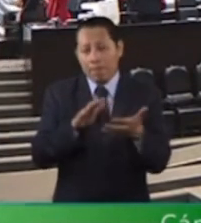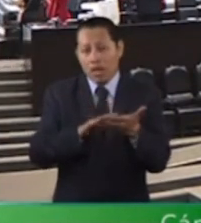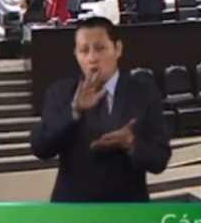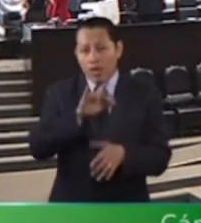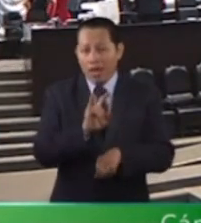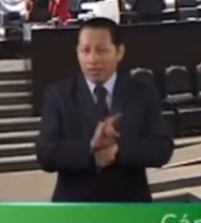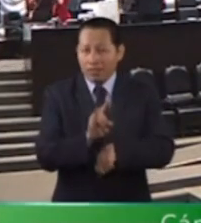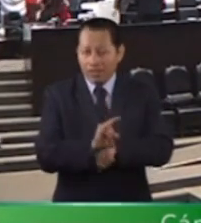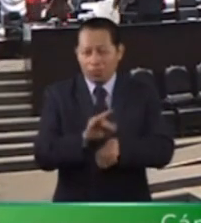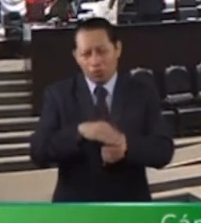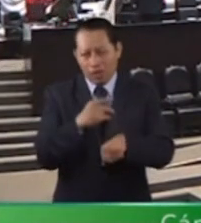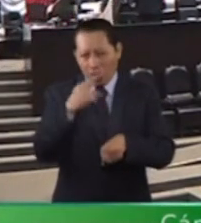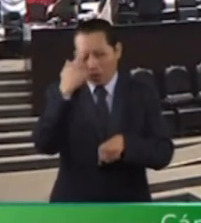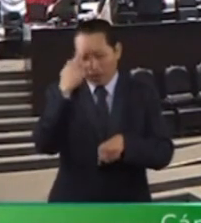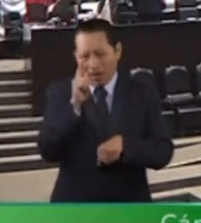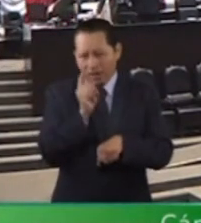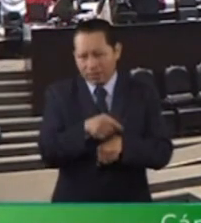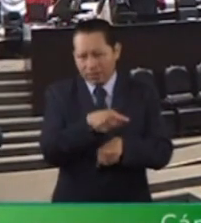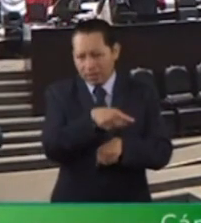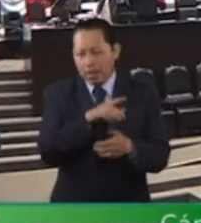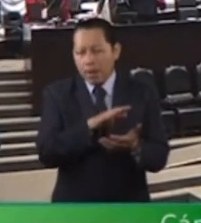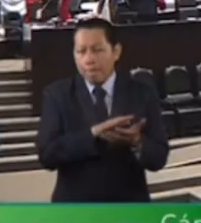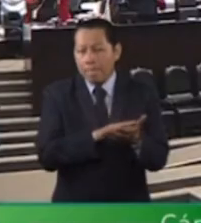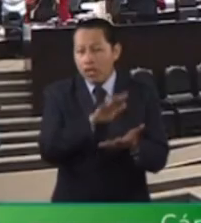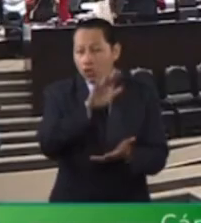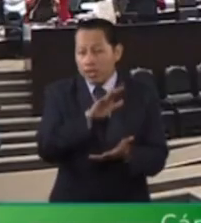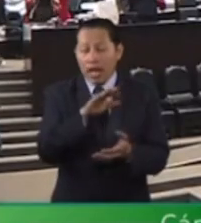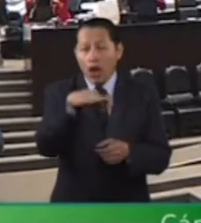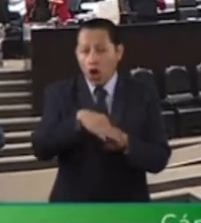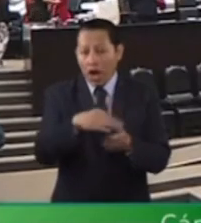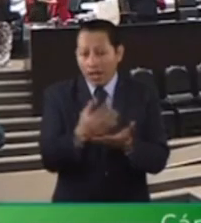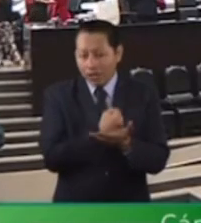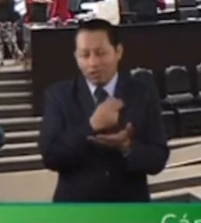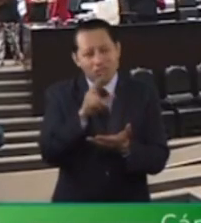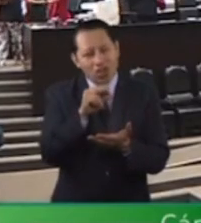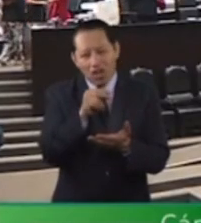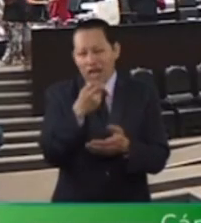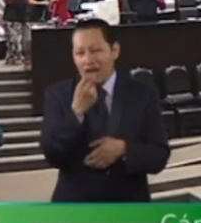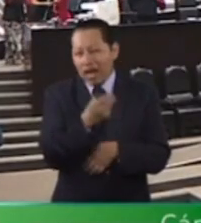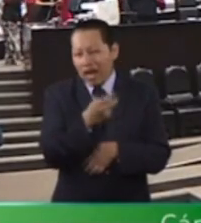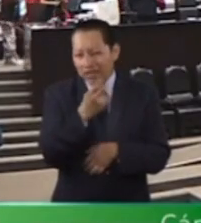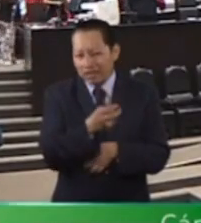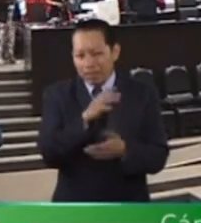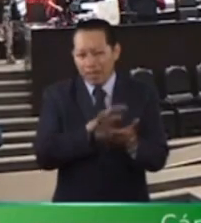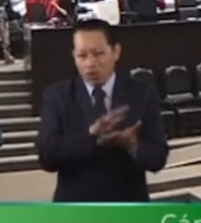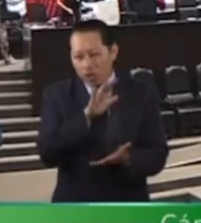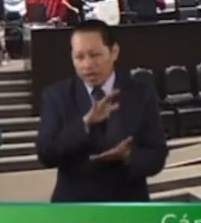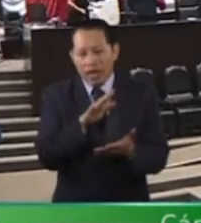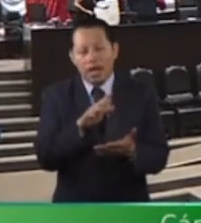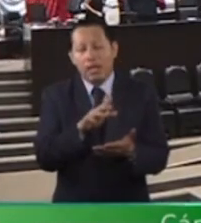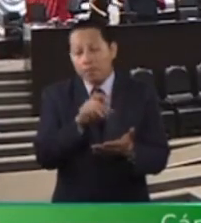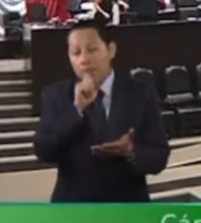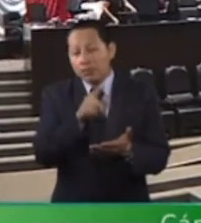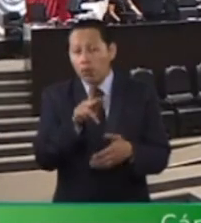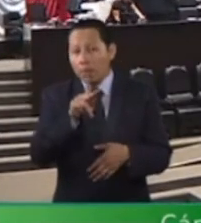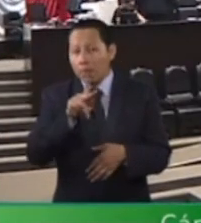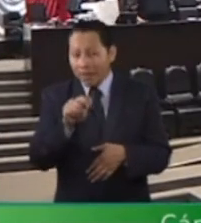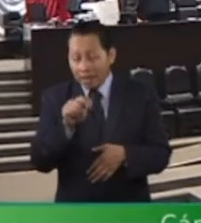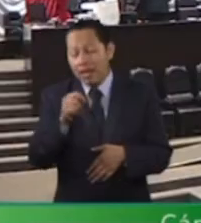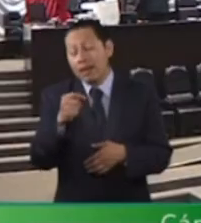recordarlo esa mayoría no se la ganaron en las urnas esa mayoría se las regaló con el PT y el verde del